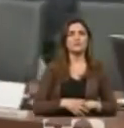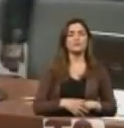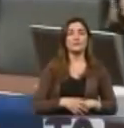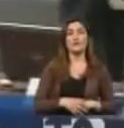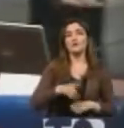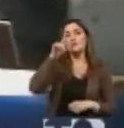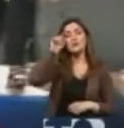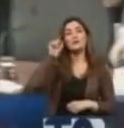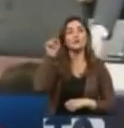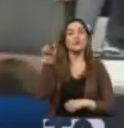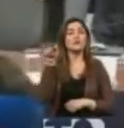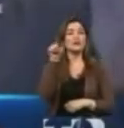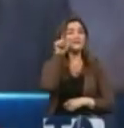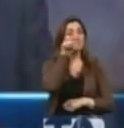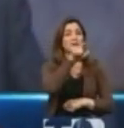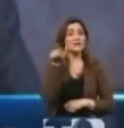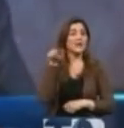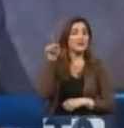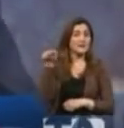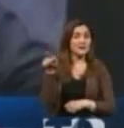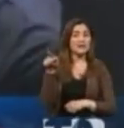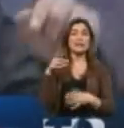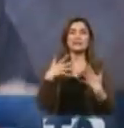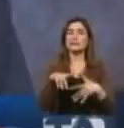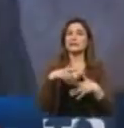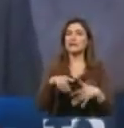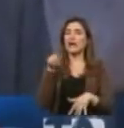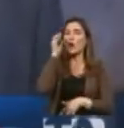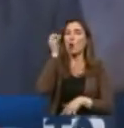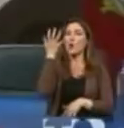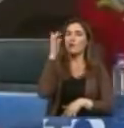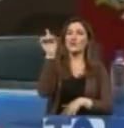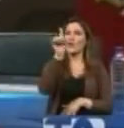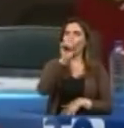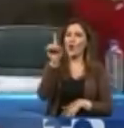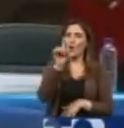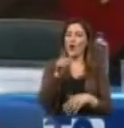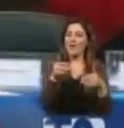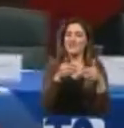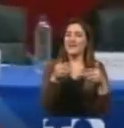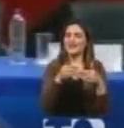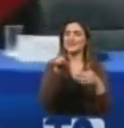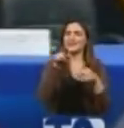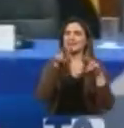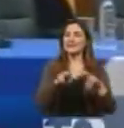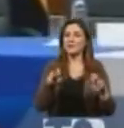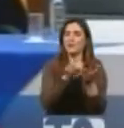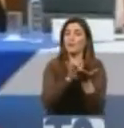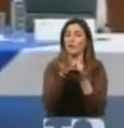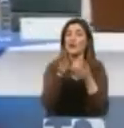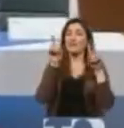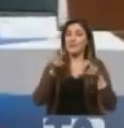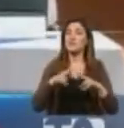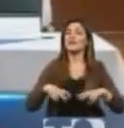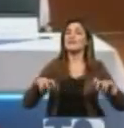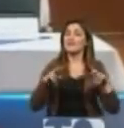finalizan recordándole al ya ex fiscal Carlos Vaca Mancheno que no olvide que aún hay un presunto delito cometido, el mismo que le costó el cargo,